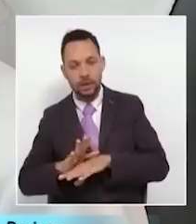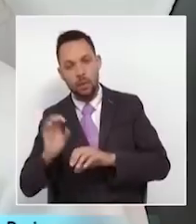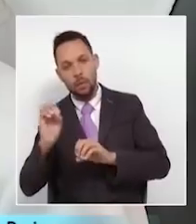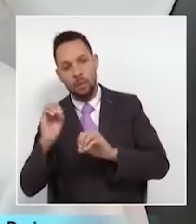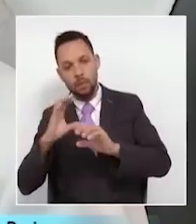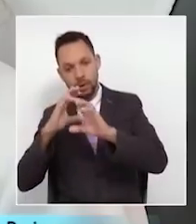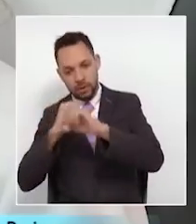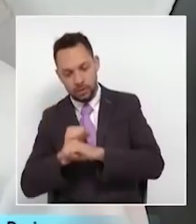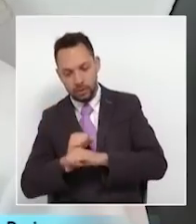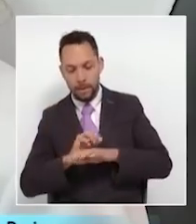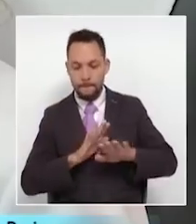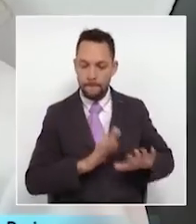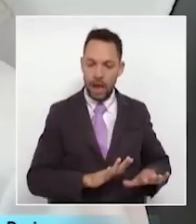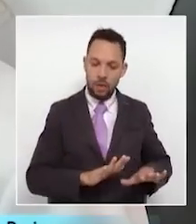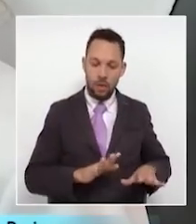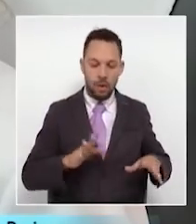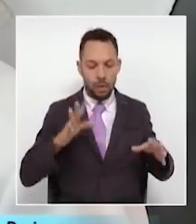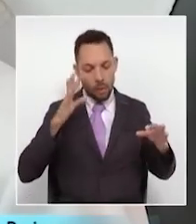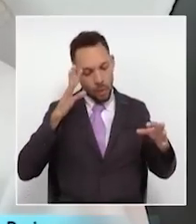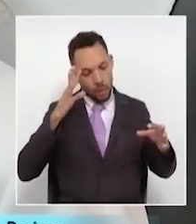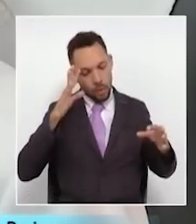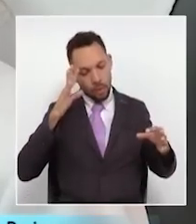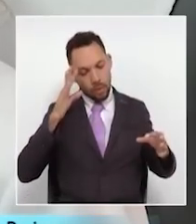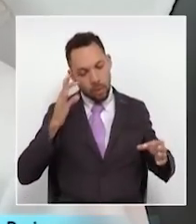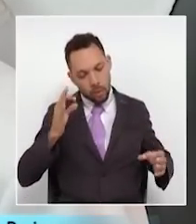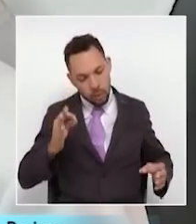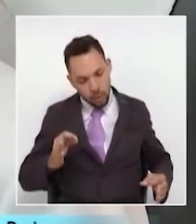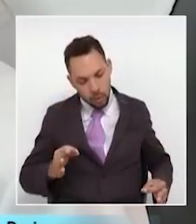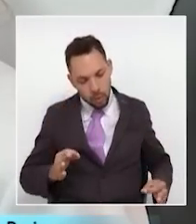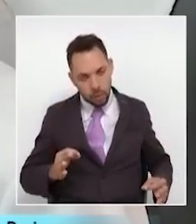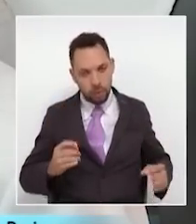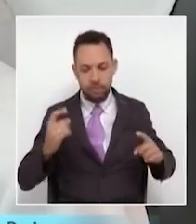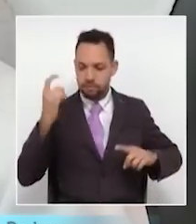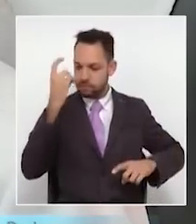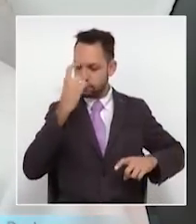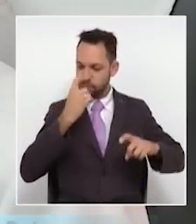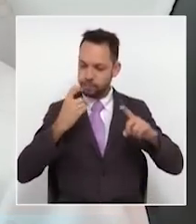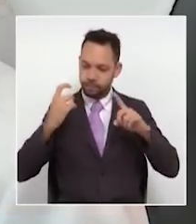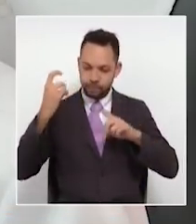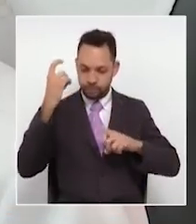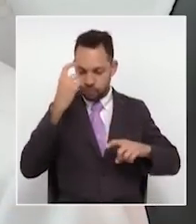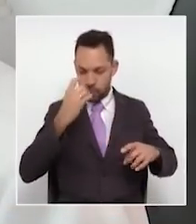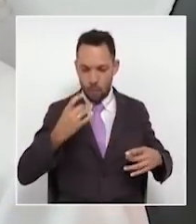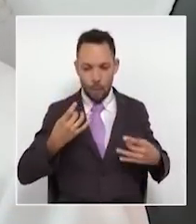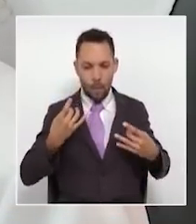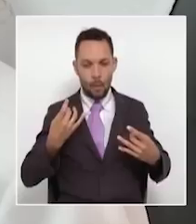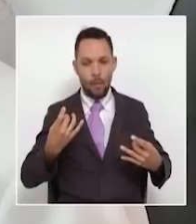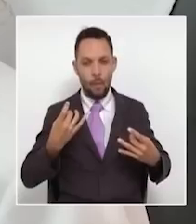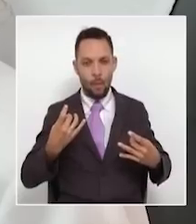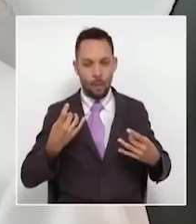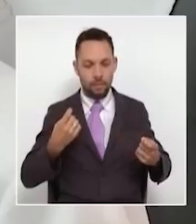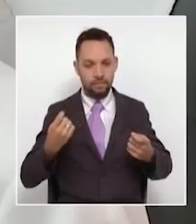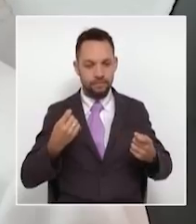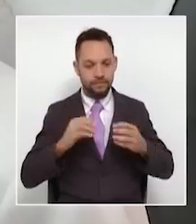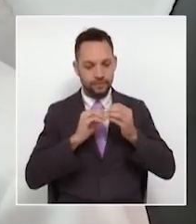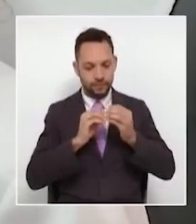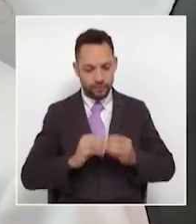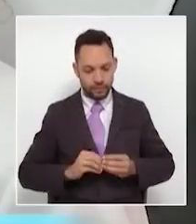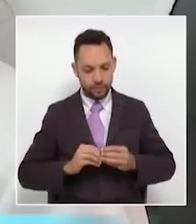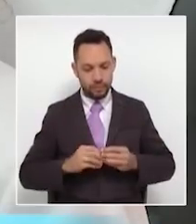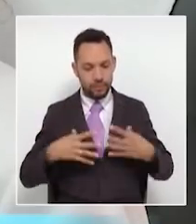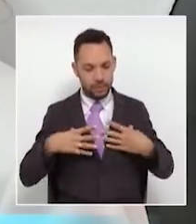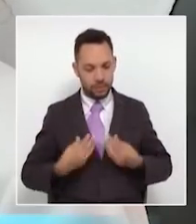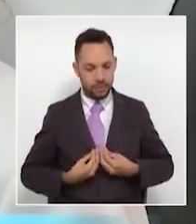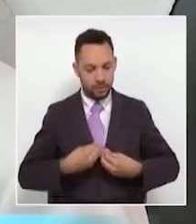porque es un estado donde podemos equilibrar muchas de las funciones del cuerpo es un estado de tranquilidad